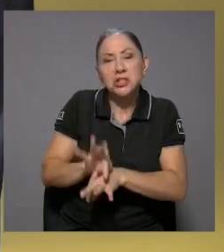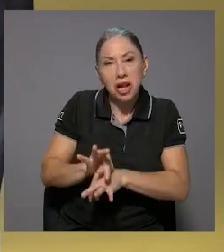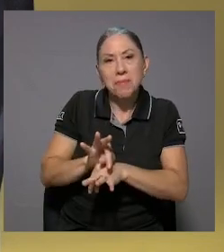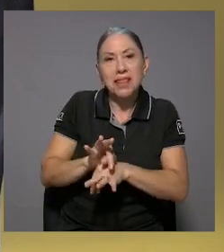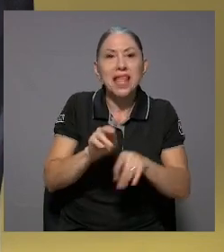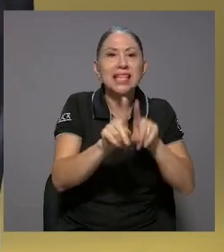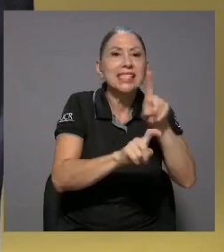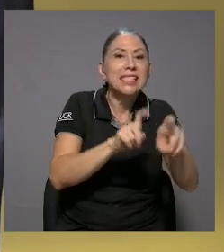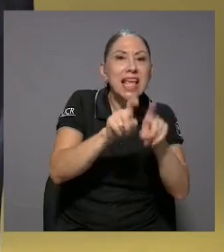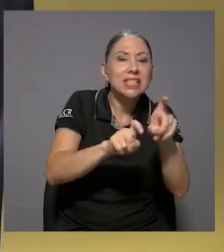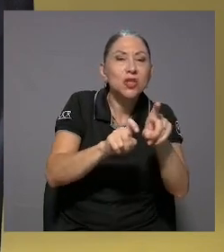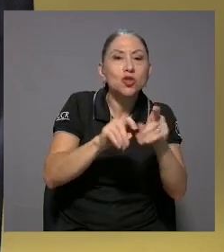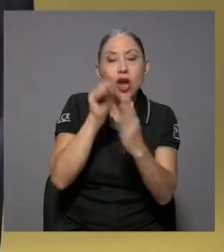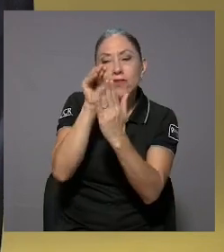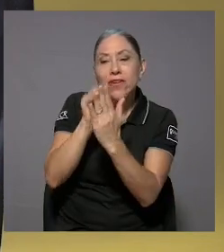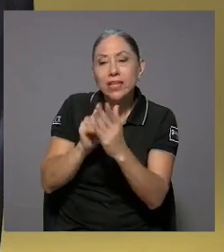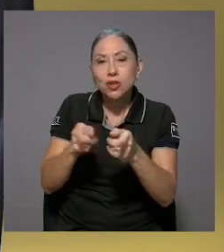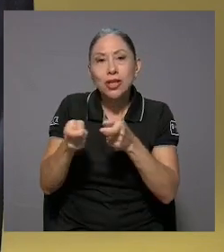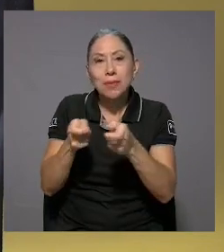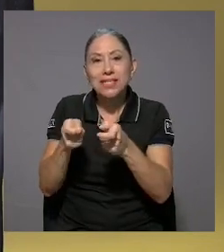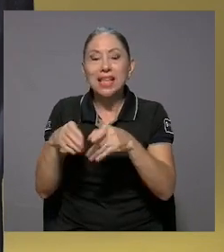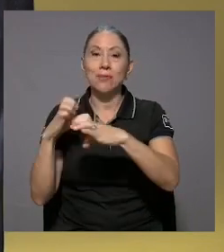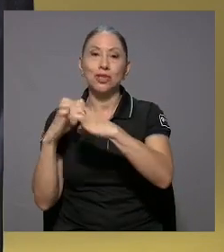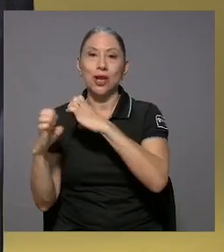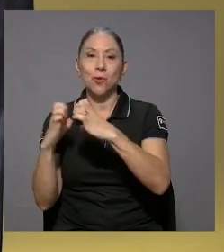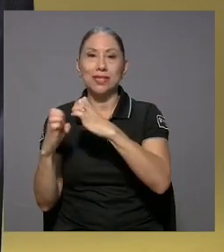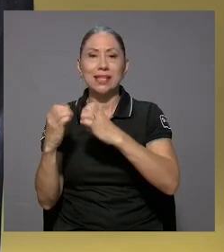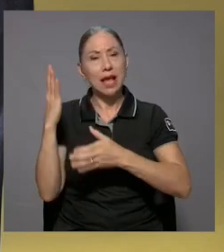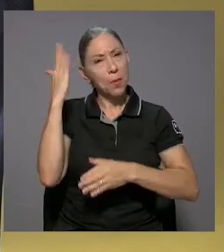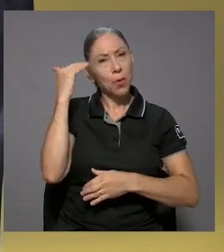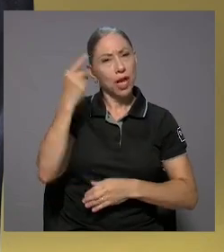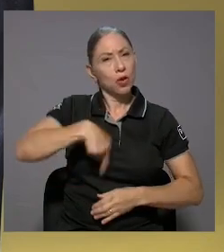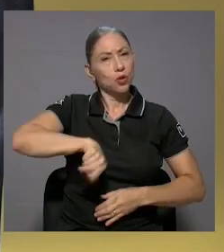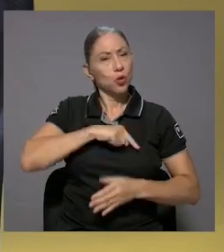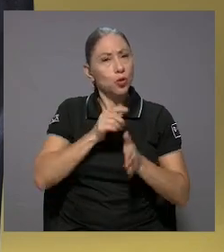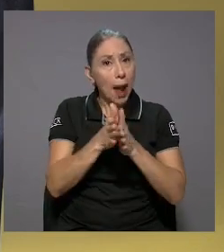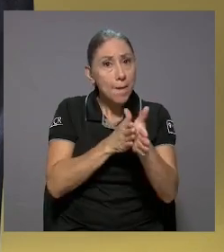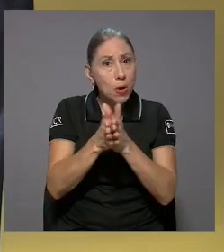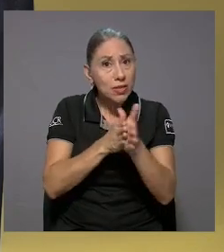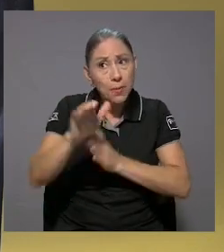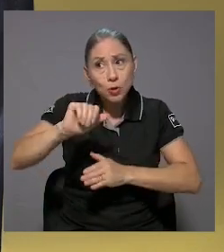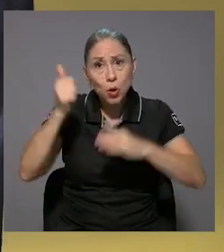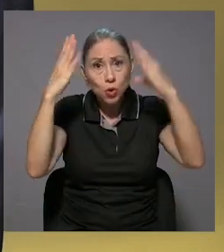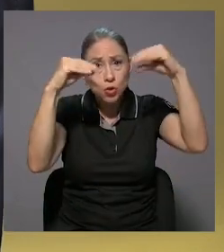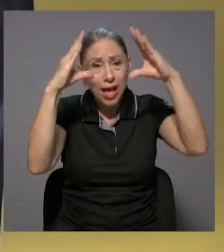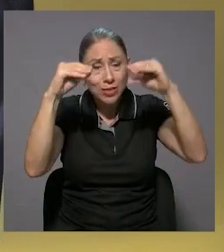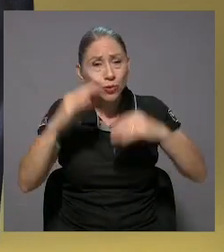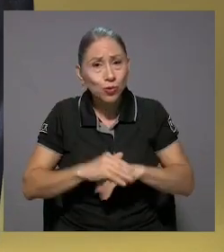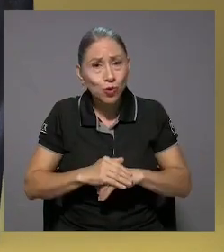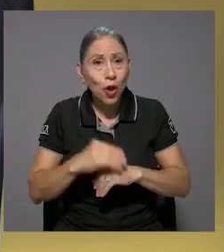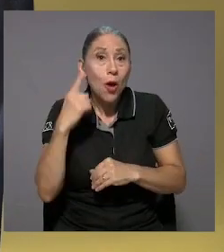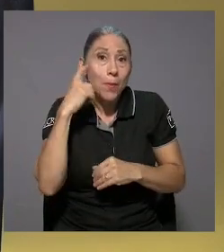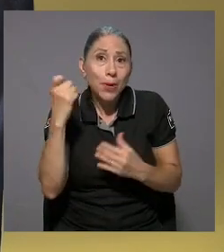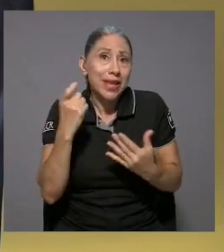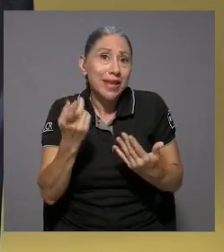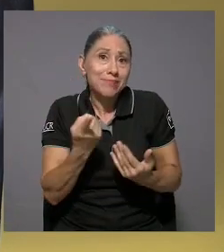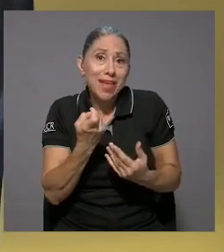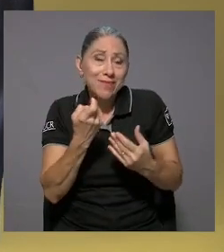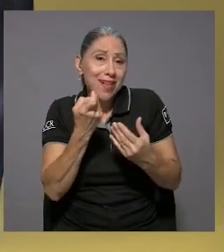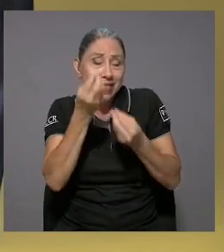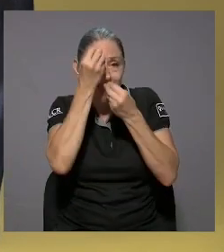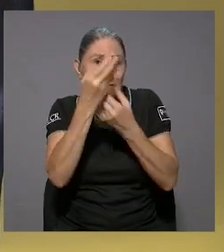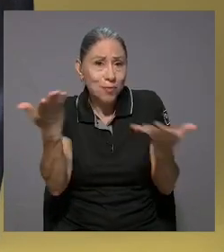registros administrativos y encuestas. ¿Por qué estamos apostando a otro tipo de datos? Porque hay una falta de información, la